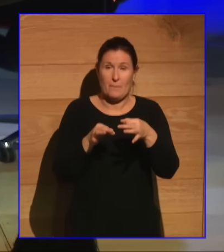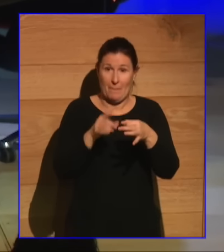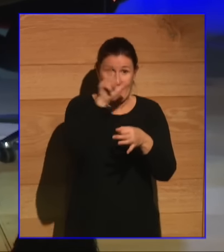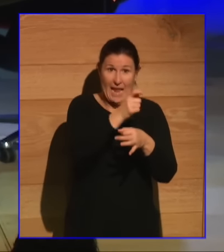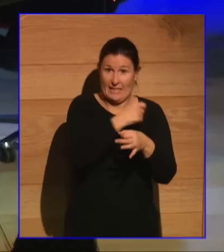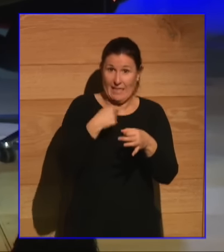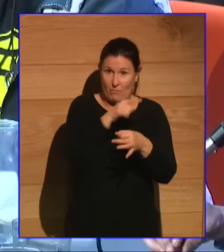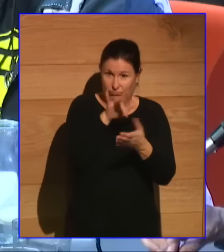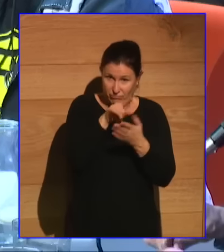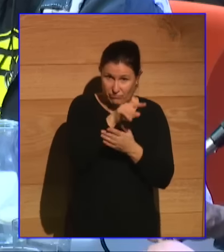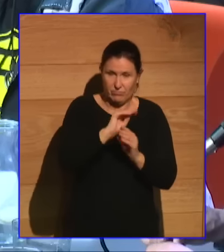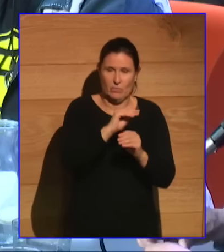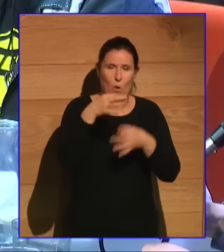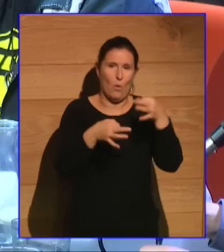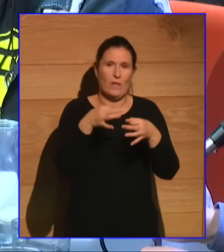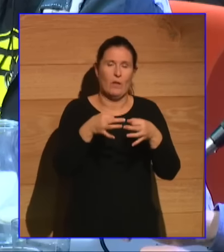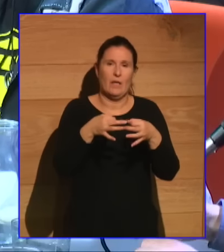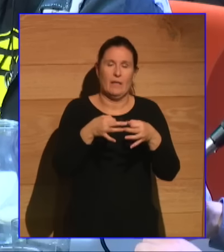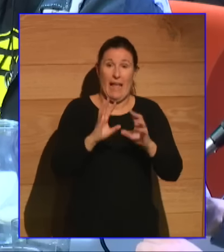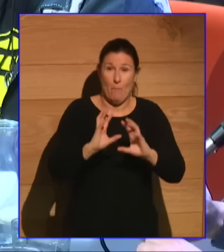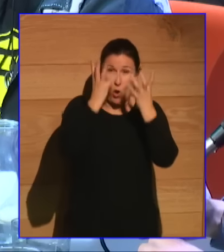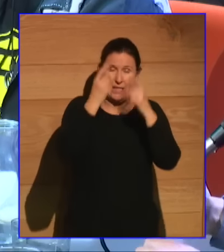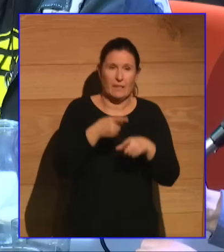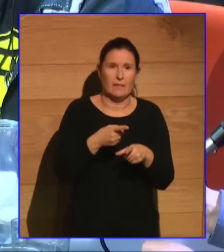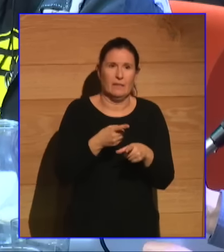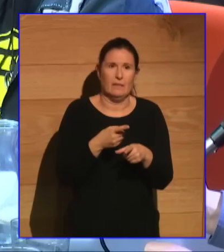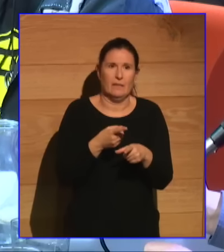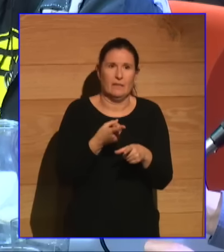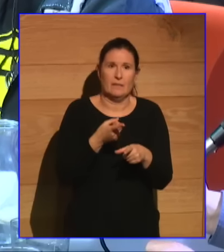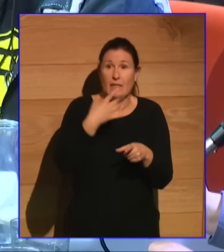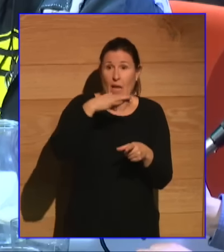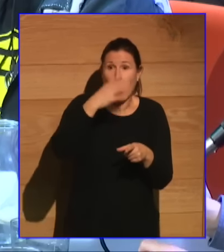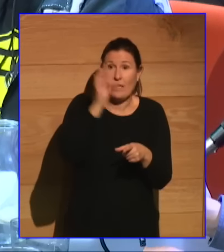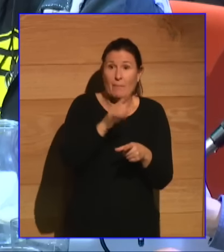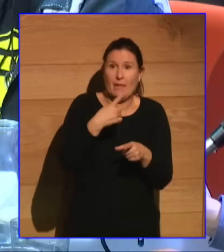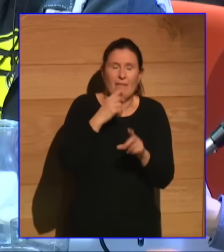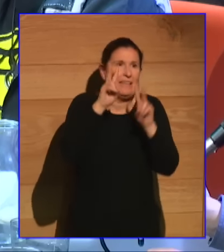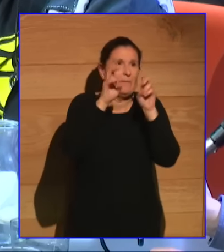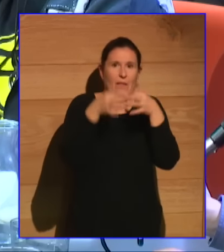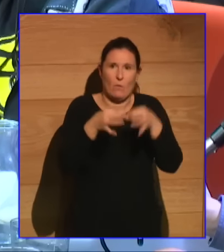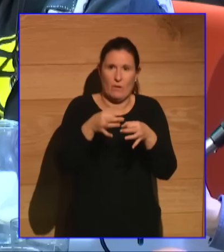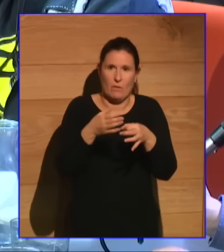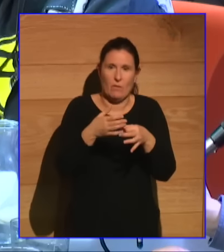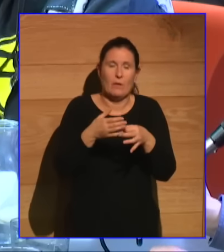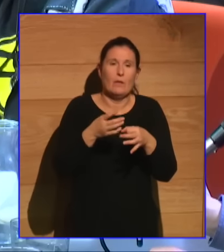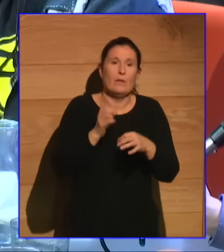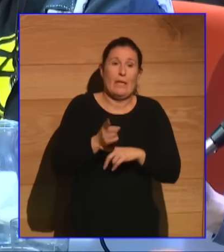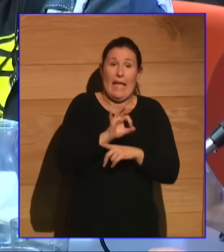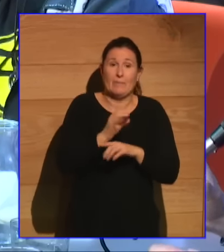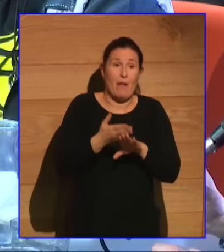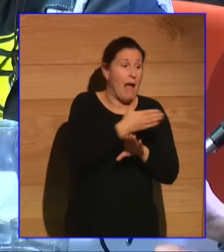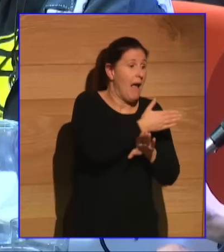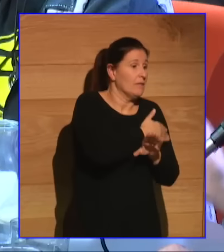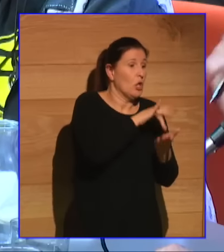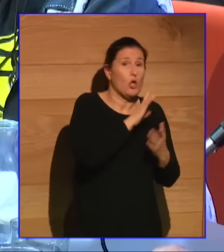esclavo y al motín. Y es la única película que tiene de juicios. Spielberg, por lo que sea,